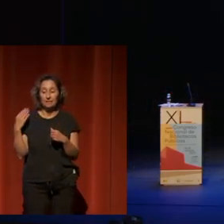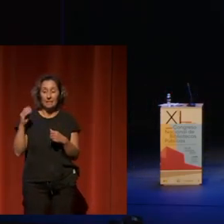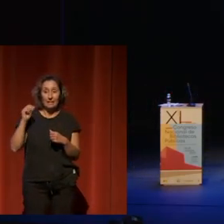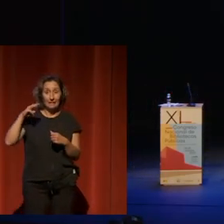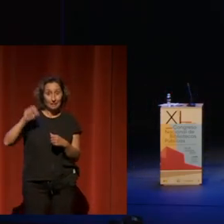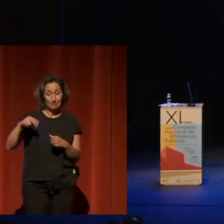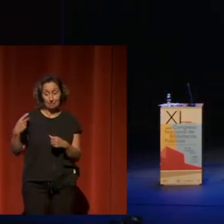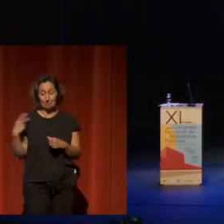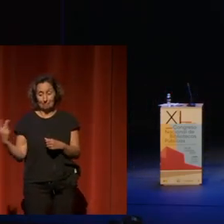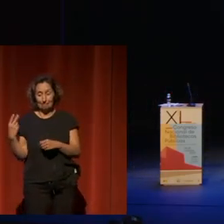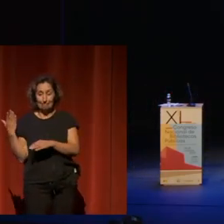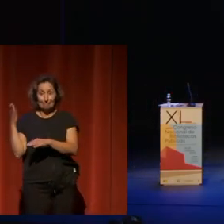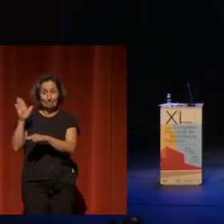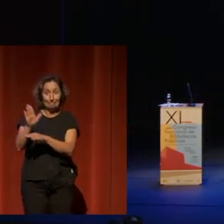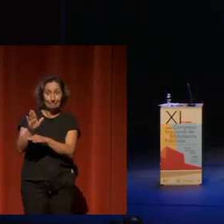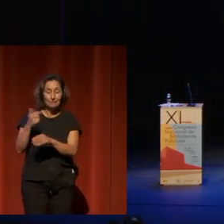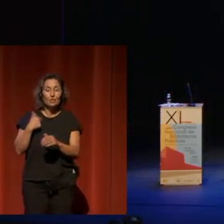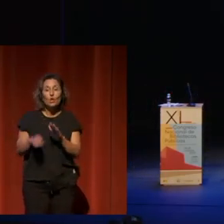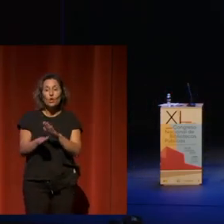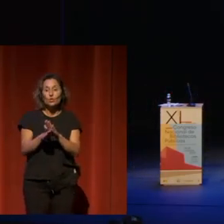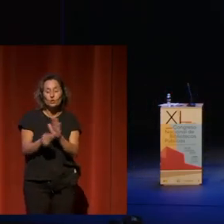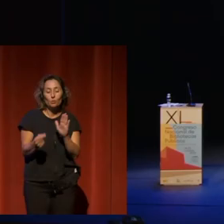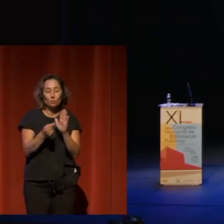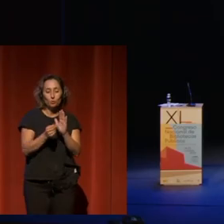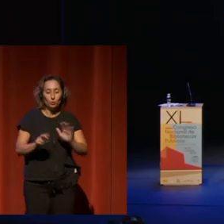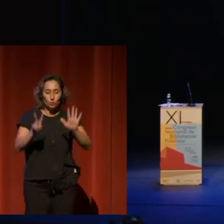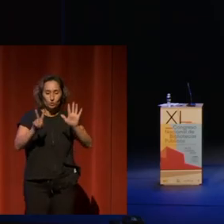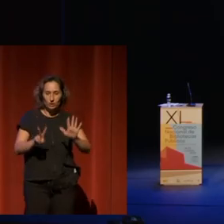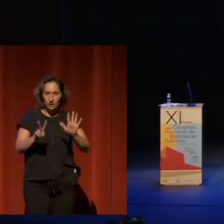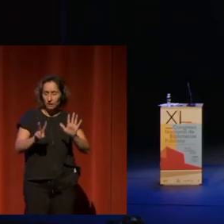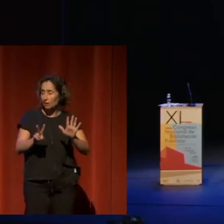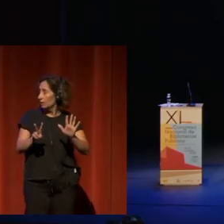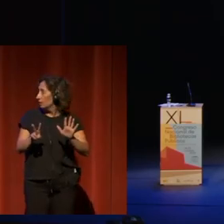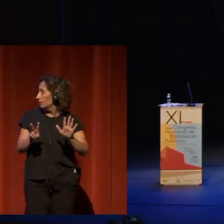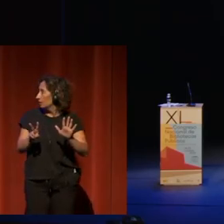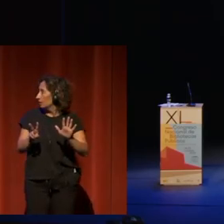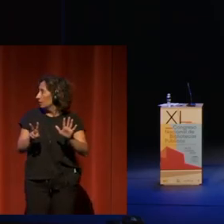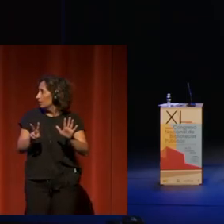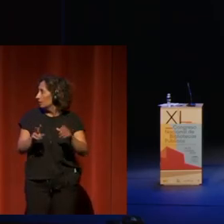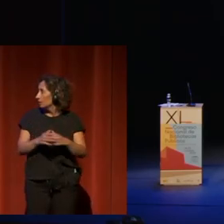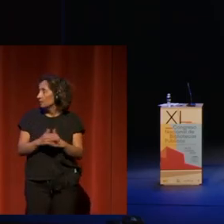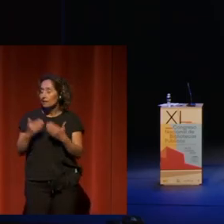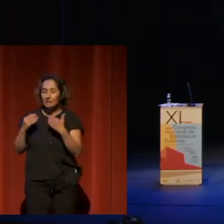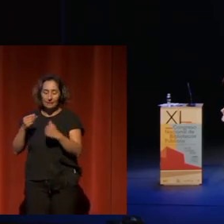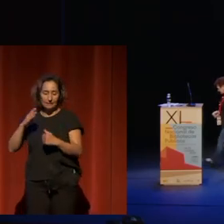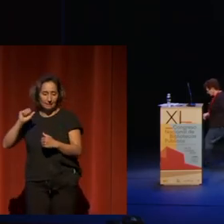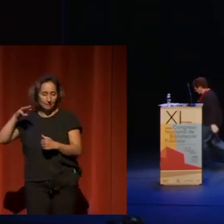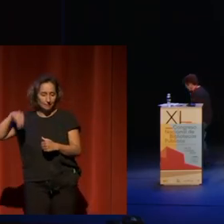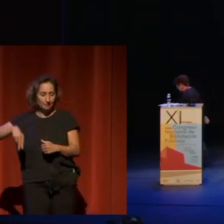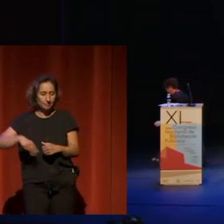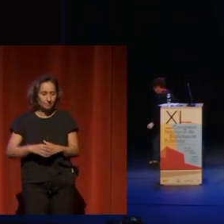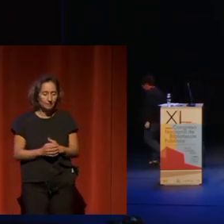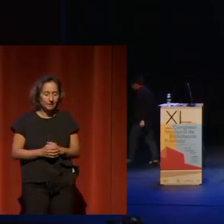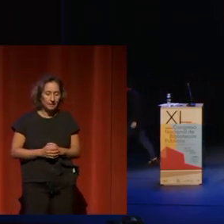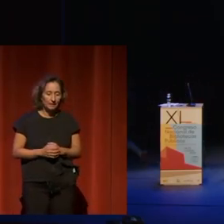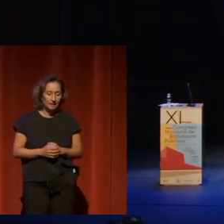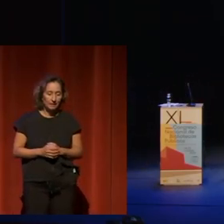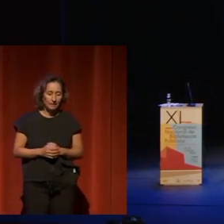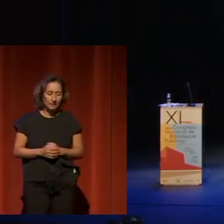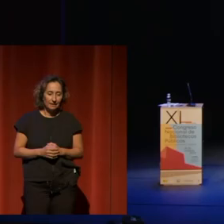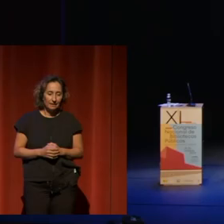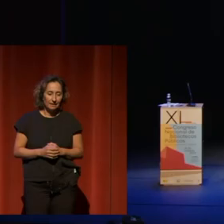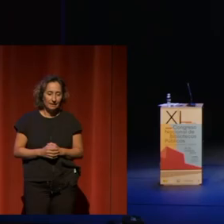yo, continúo en el punto 7, que viene a ser... Ah, vale, gracias, Carmen. Que viene a ser un